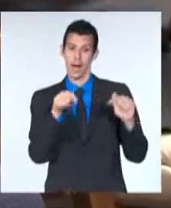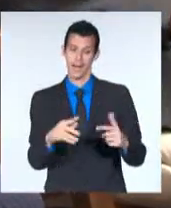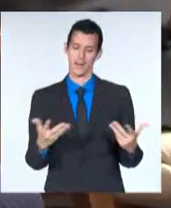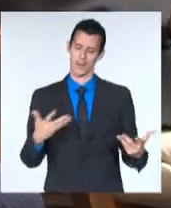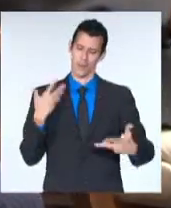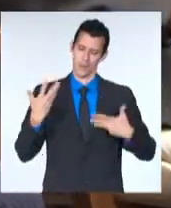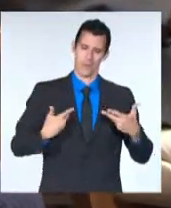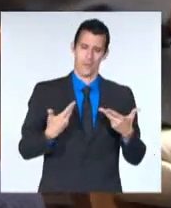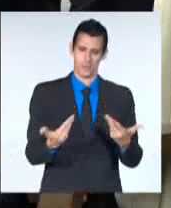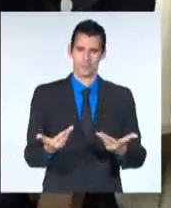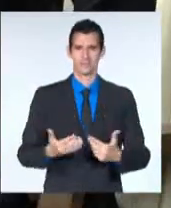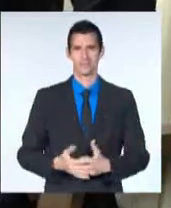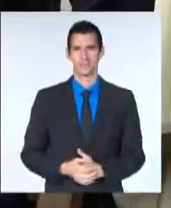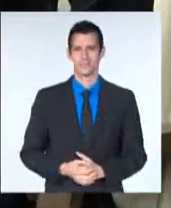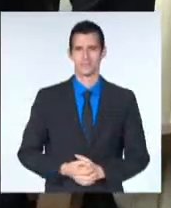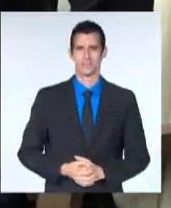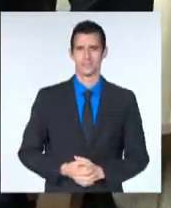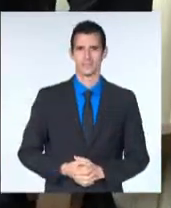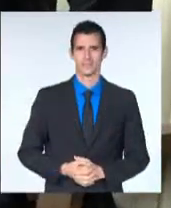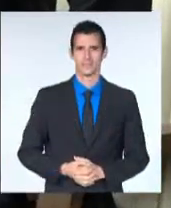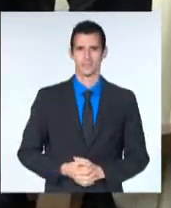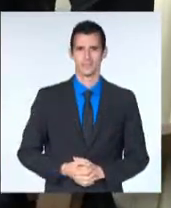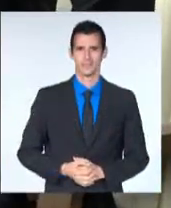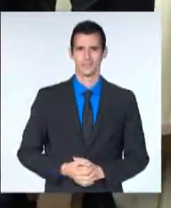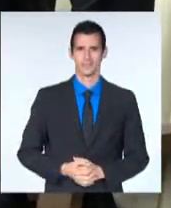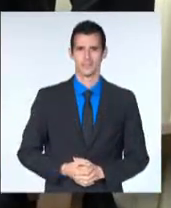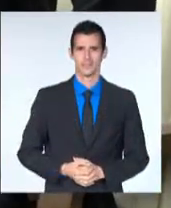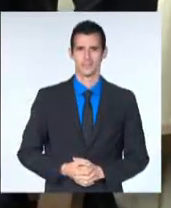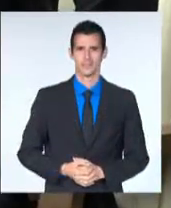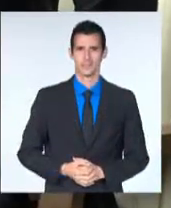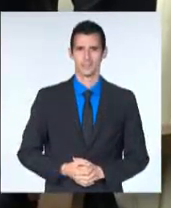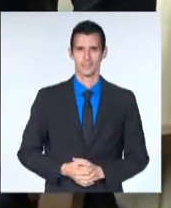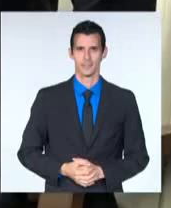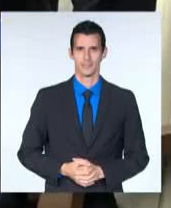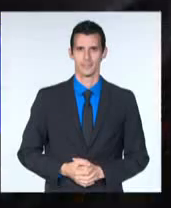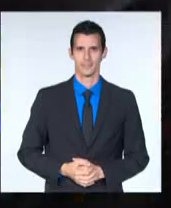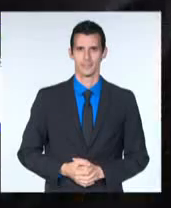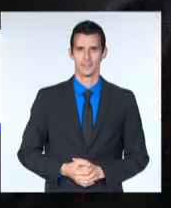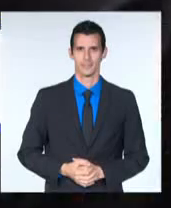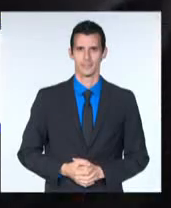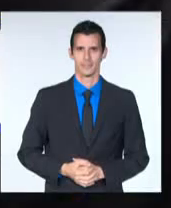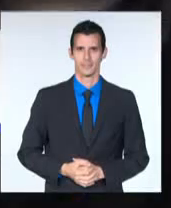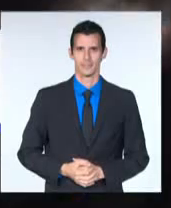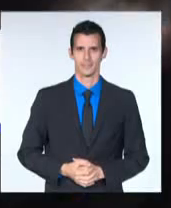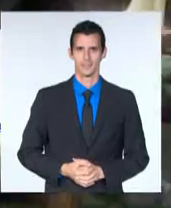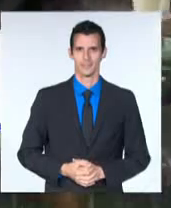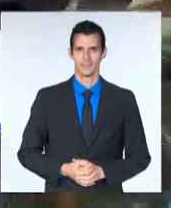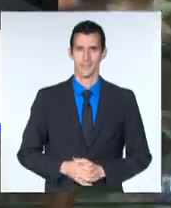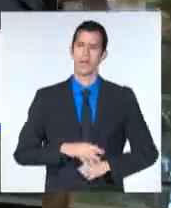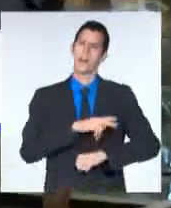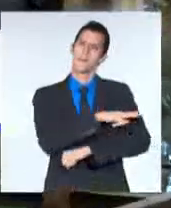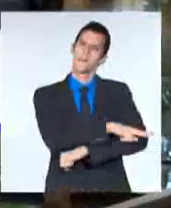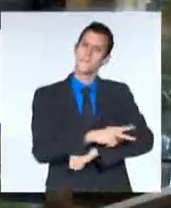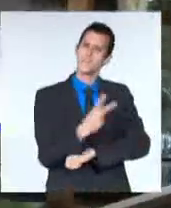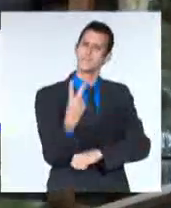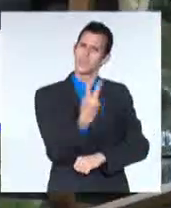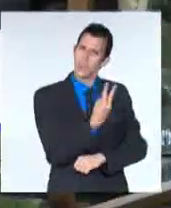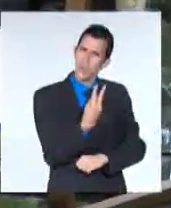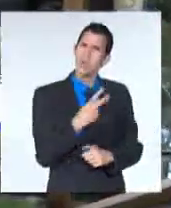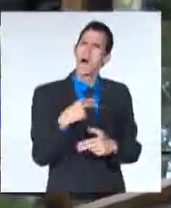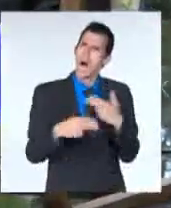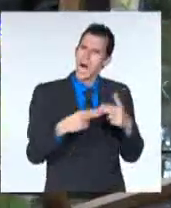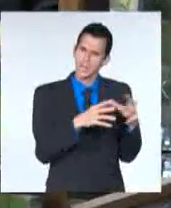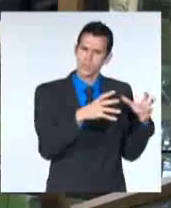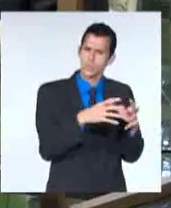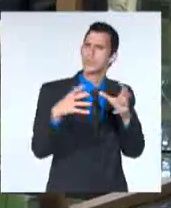Es parte también del intercambio que hay entre delegaciones de alto nivel entre nuestros países, y quiero aprovechar la ocasión